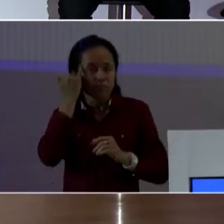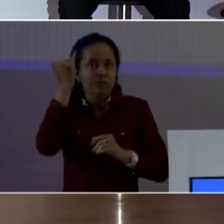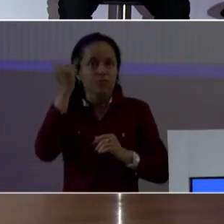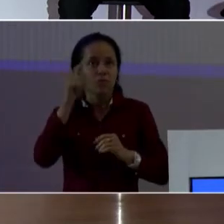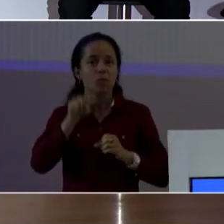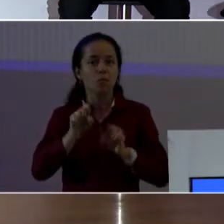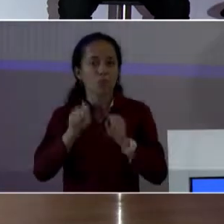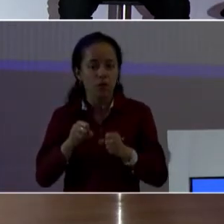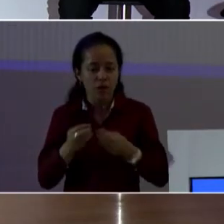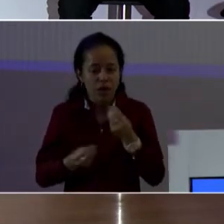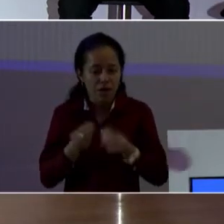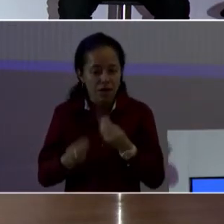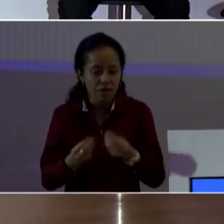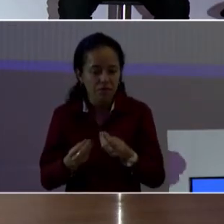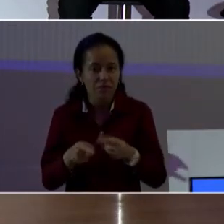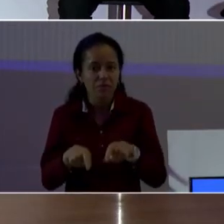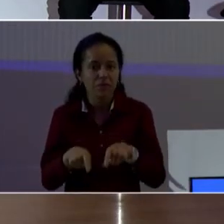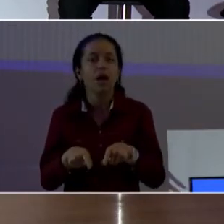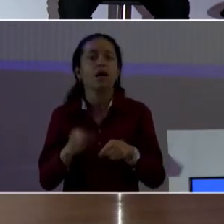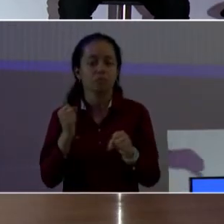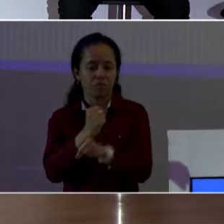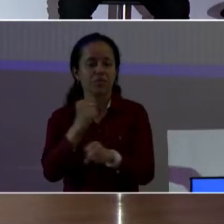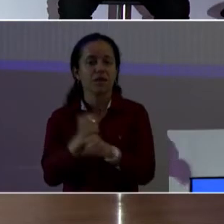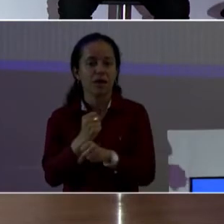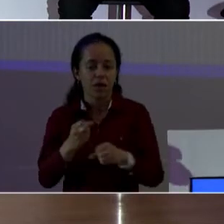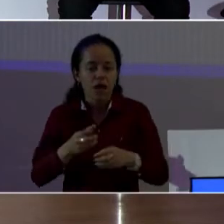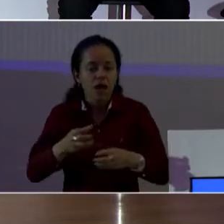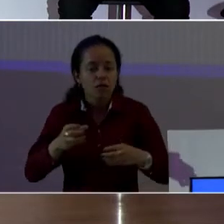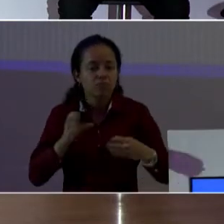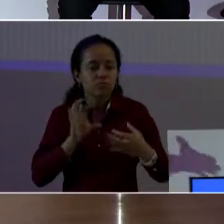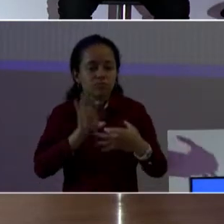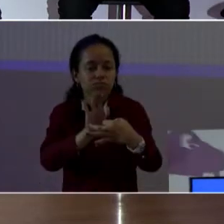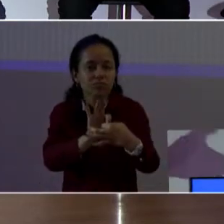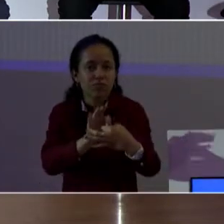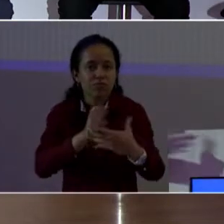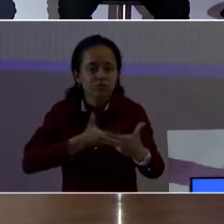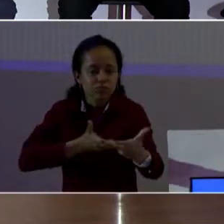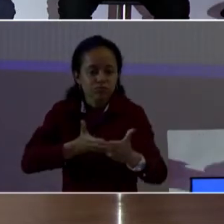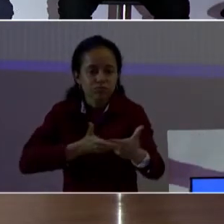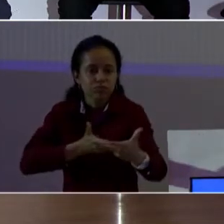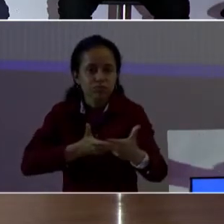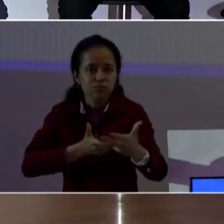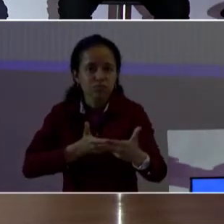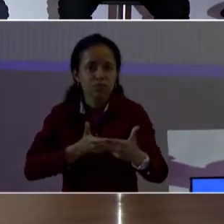productiva se puede trabajar en conjunto y restablecer